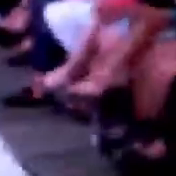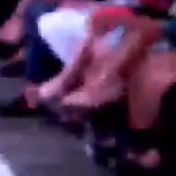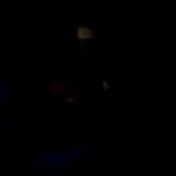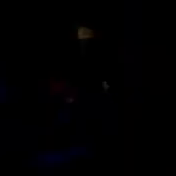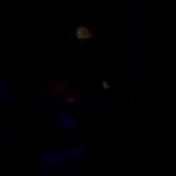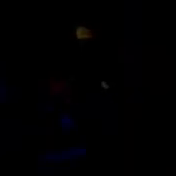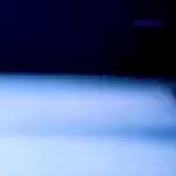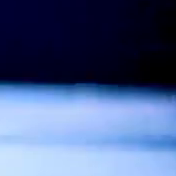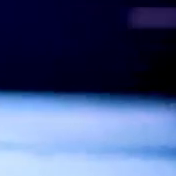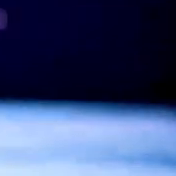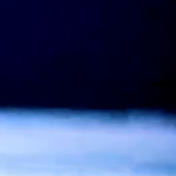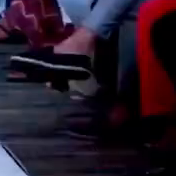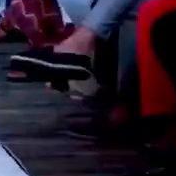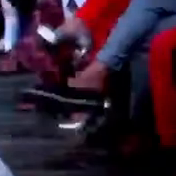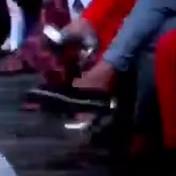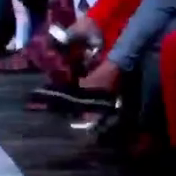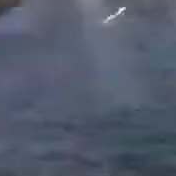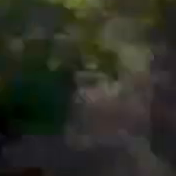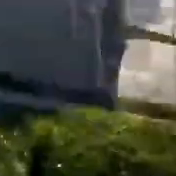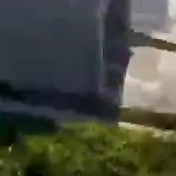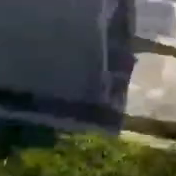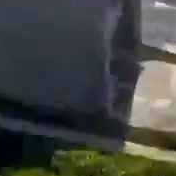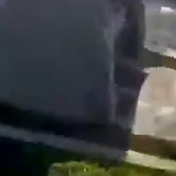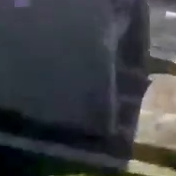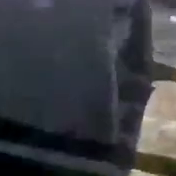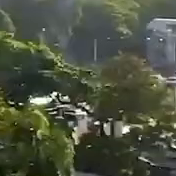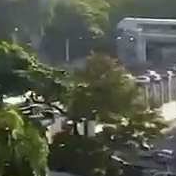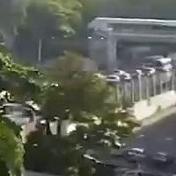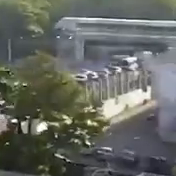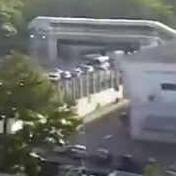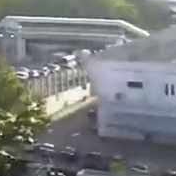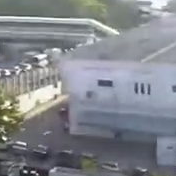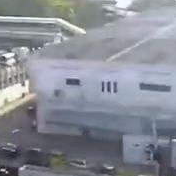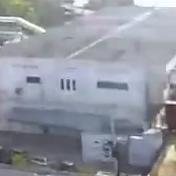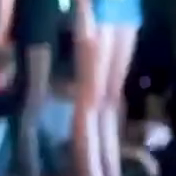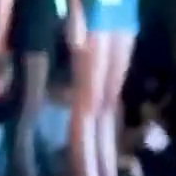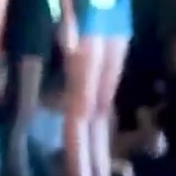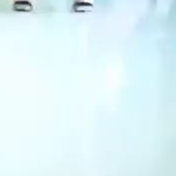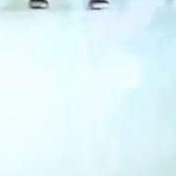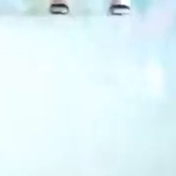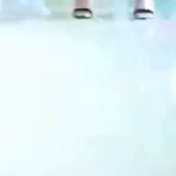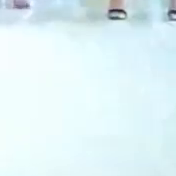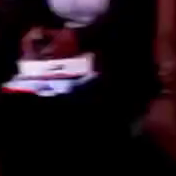2021, del 21 al 25 de septiembre, en el Monumento Fray Antón de Montesinos.